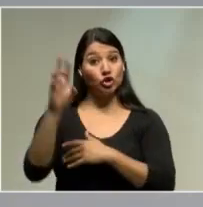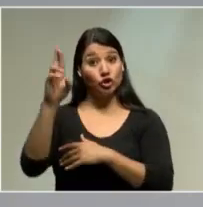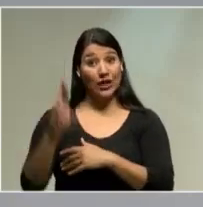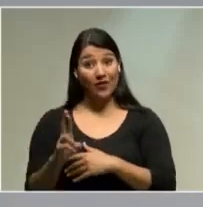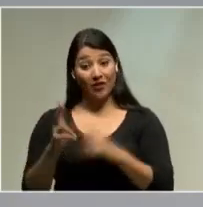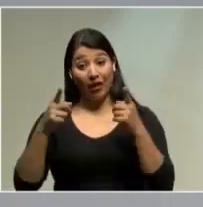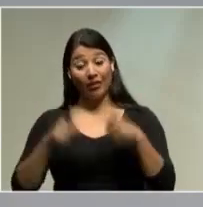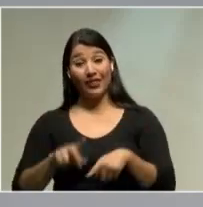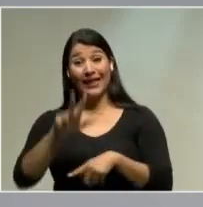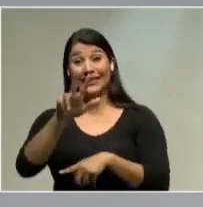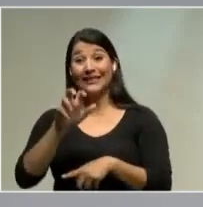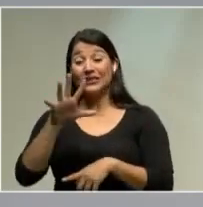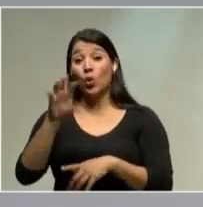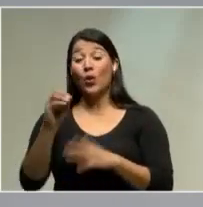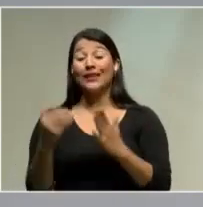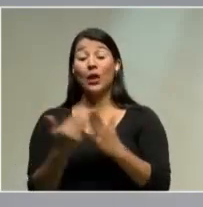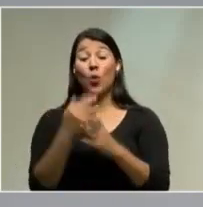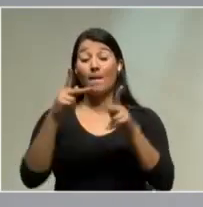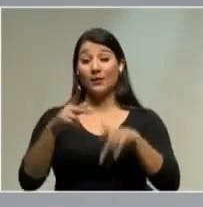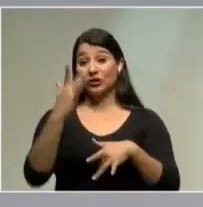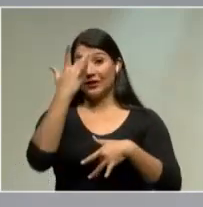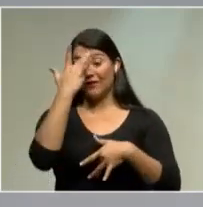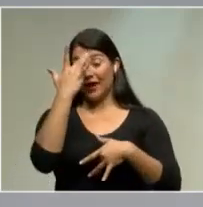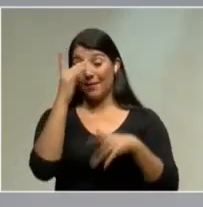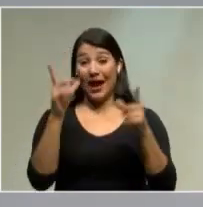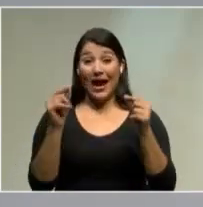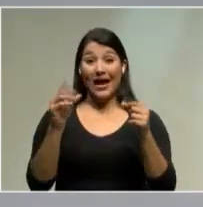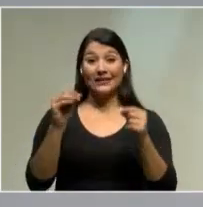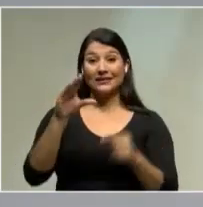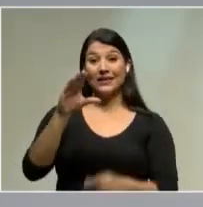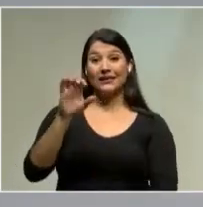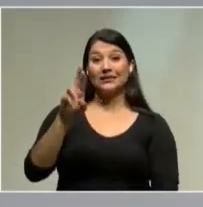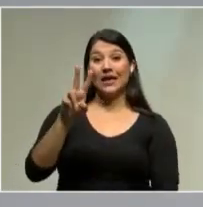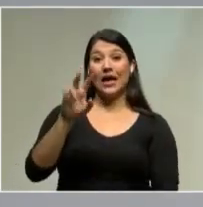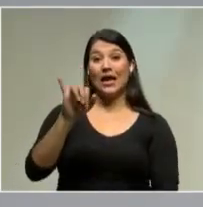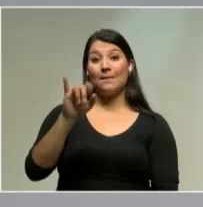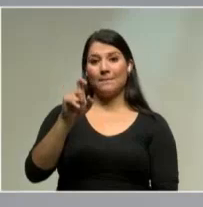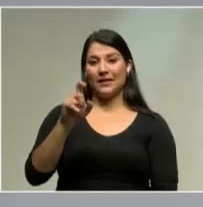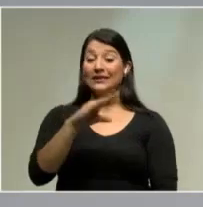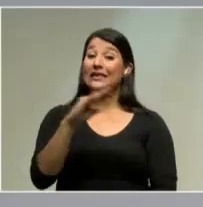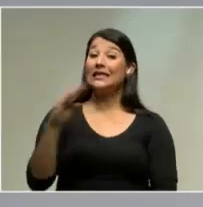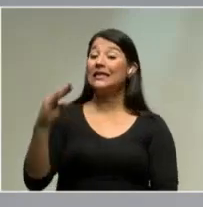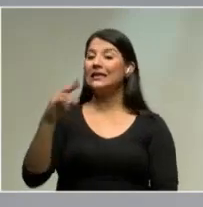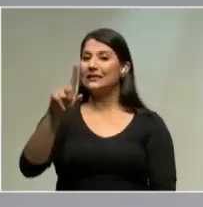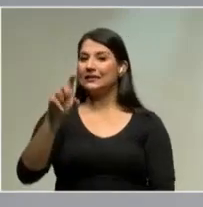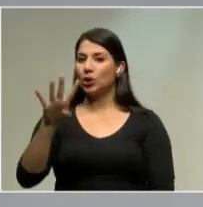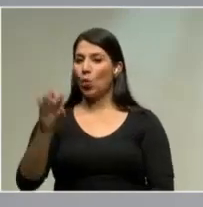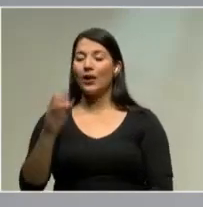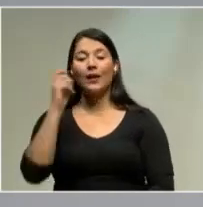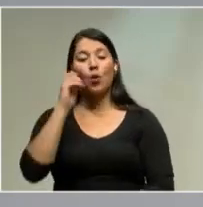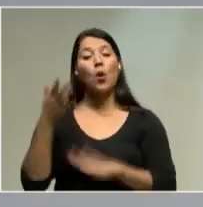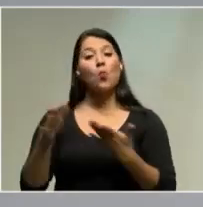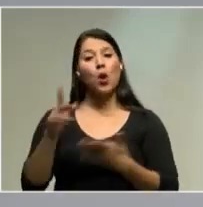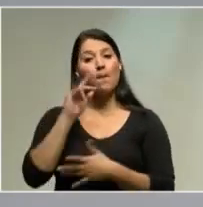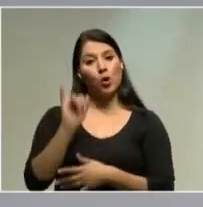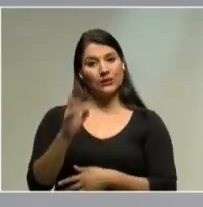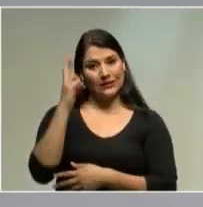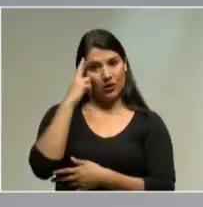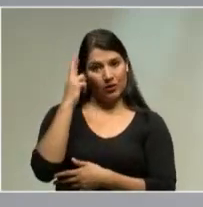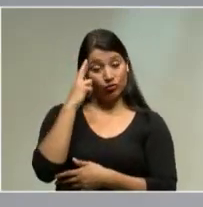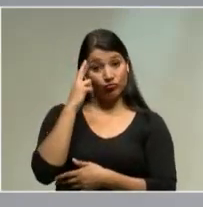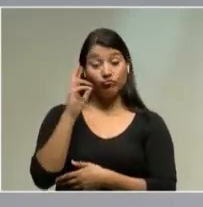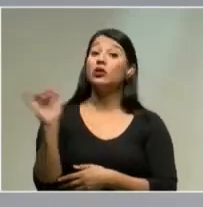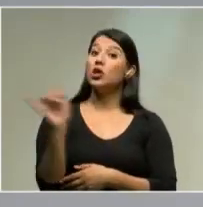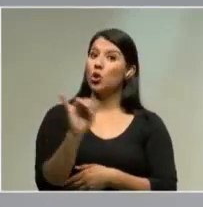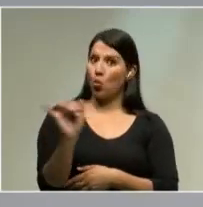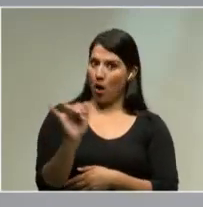presentan 350 nuevos casos de cáncer de cérvix y 140 mujeres mueren por esta causa. Aún